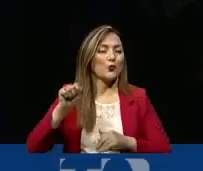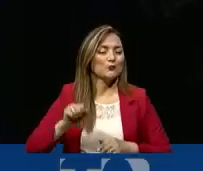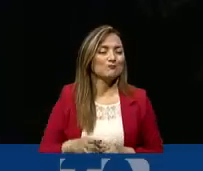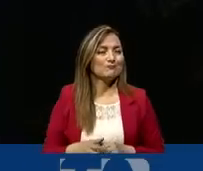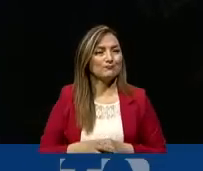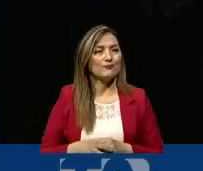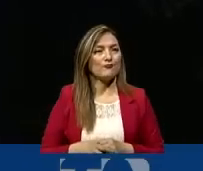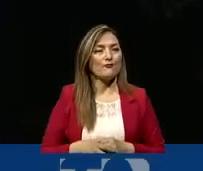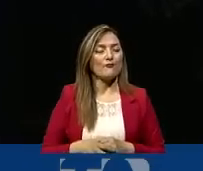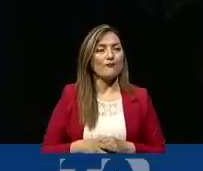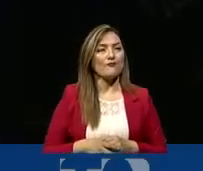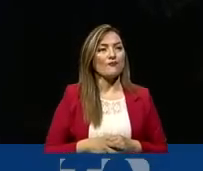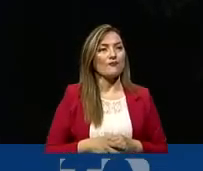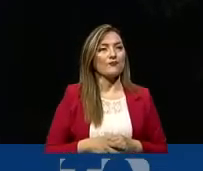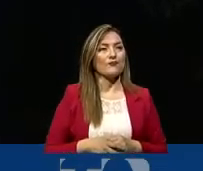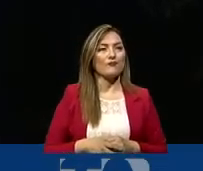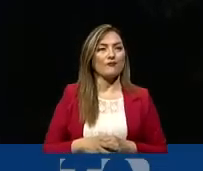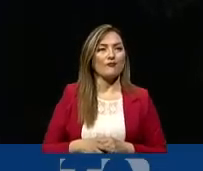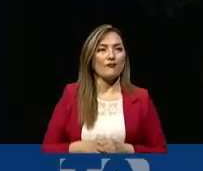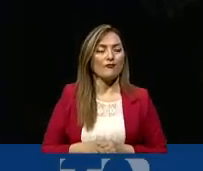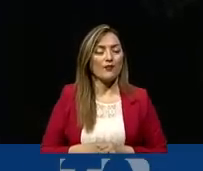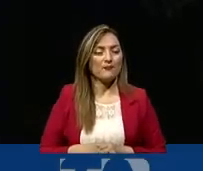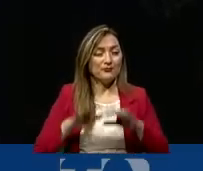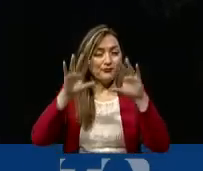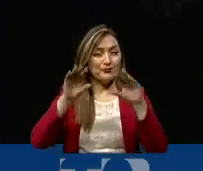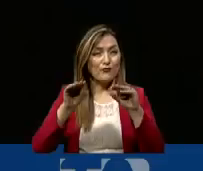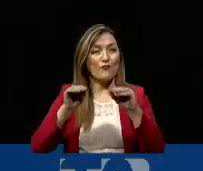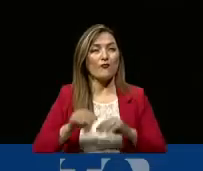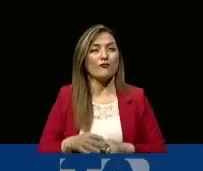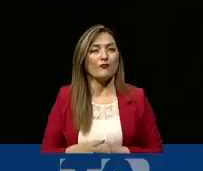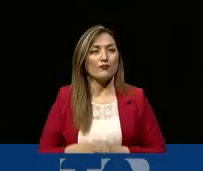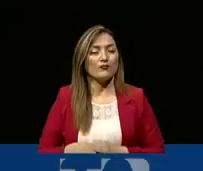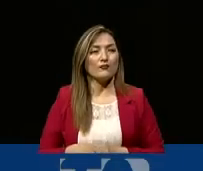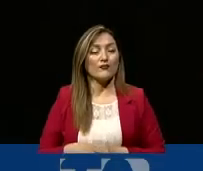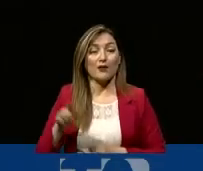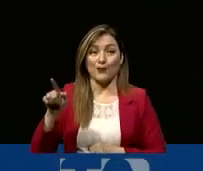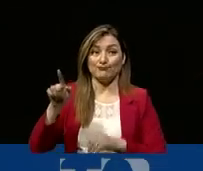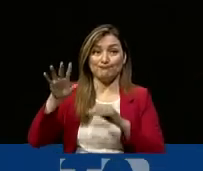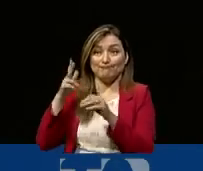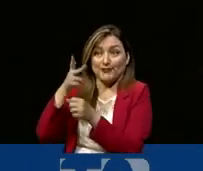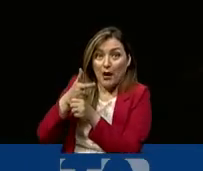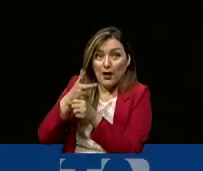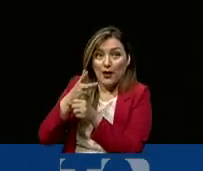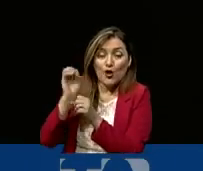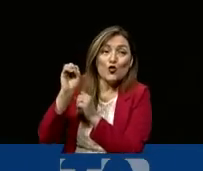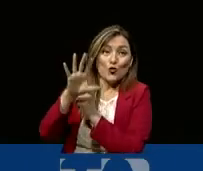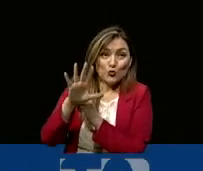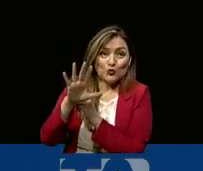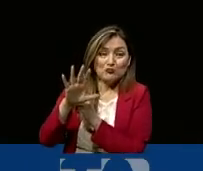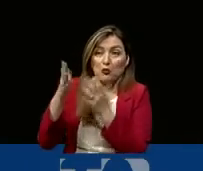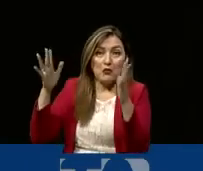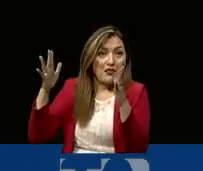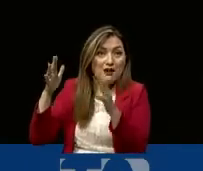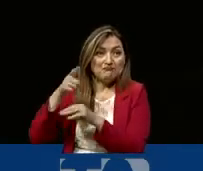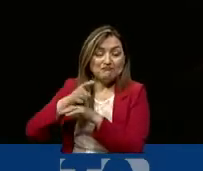por nuestra cámara, este lugar estaría oscuro. Marcelito, por favor. Así es como deben esperar los usuarios a que llegue el